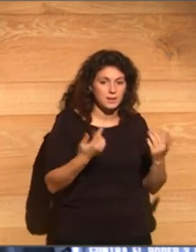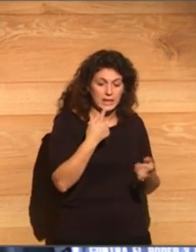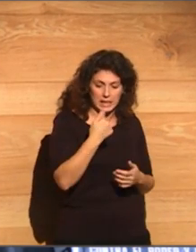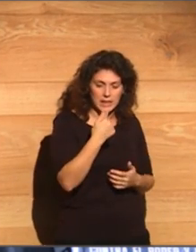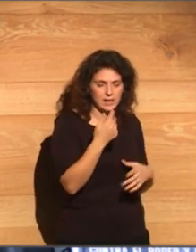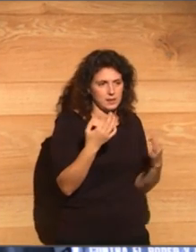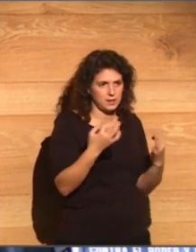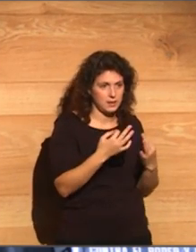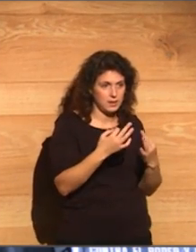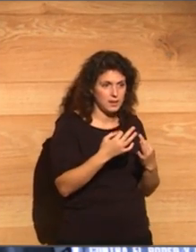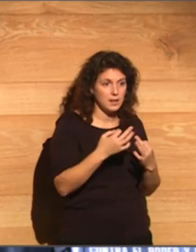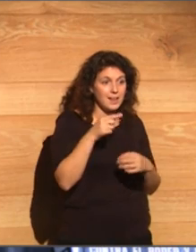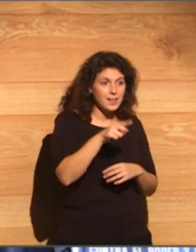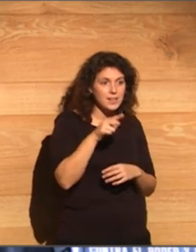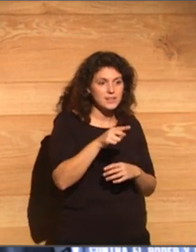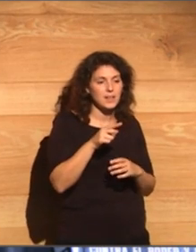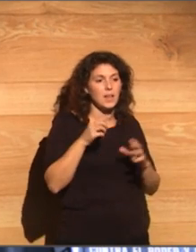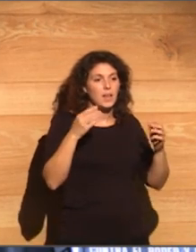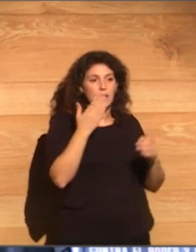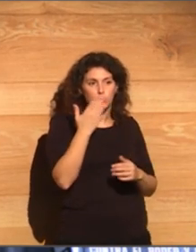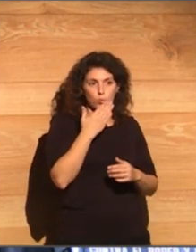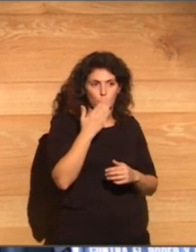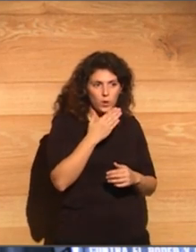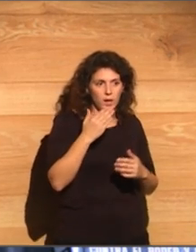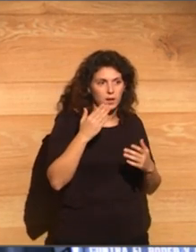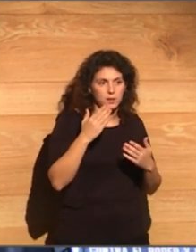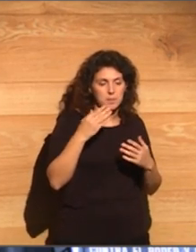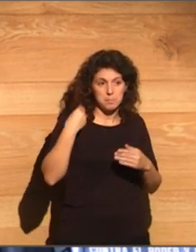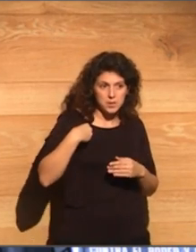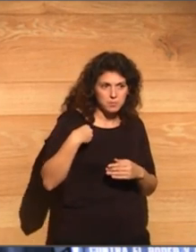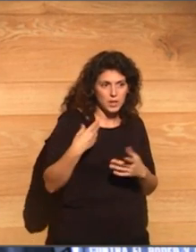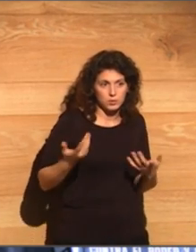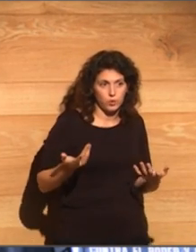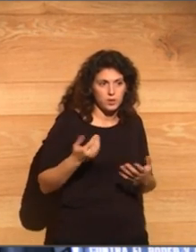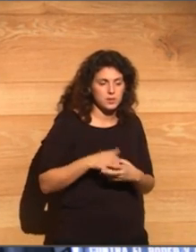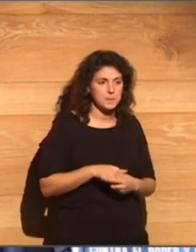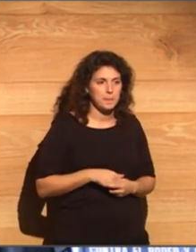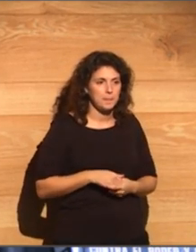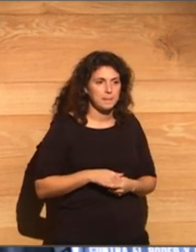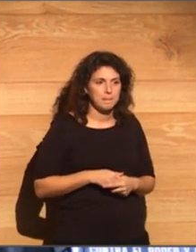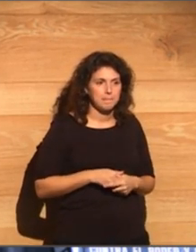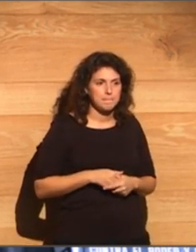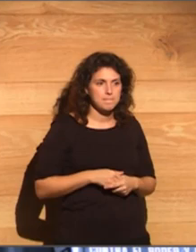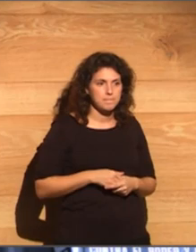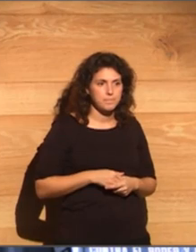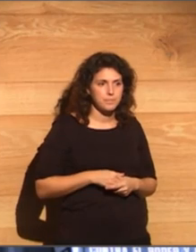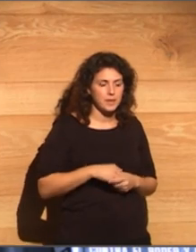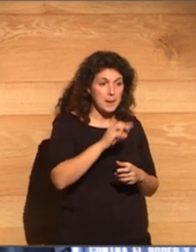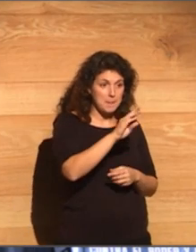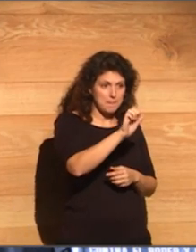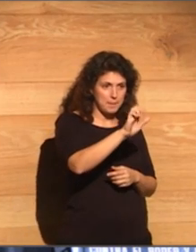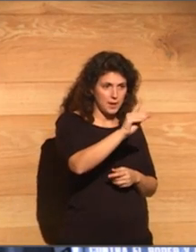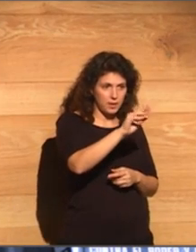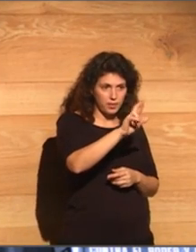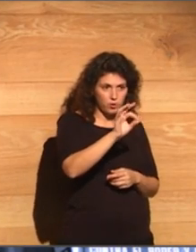era de la escuela de Pepe Isbert, que es cuando llegas a acción, a por todas, cómetelo todo. Y Pepe Sacristán esperaba